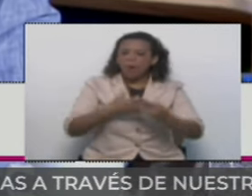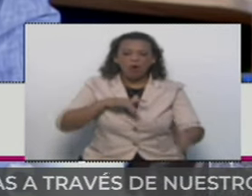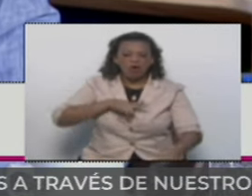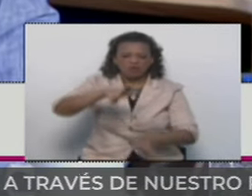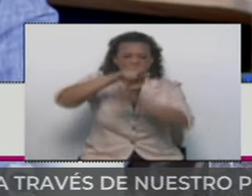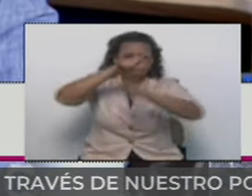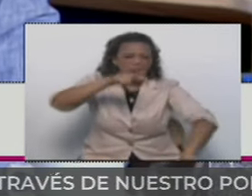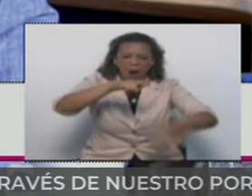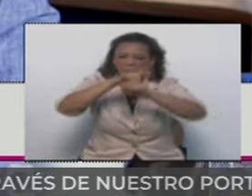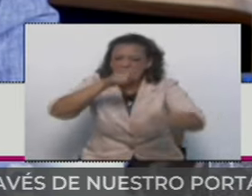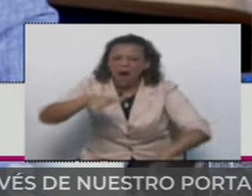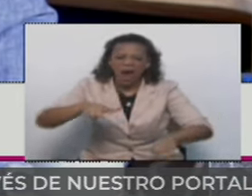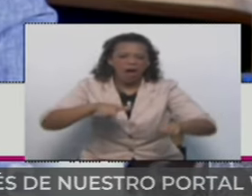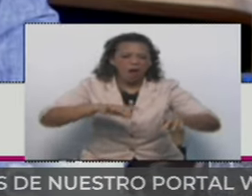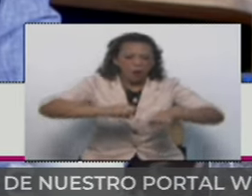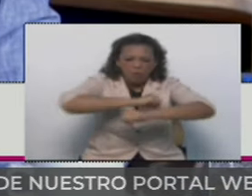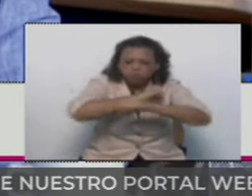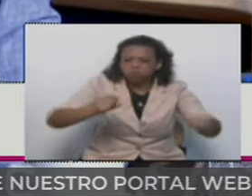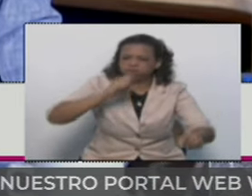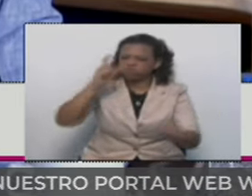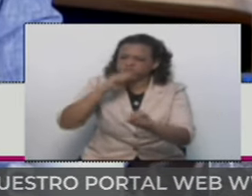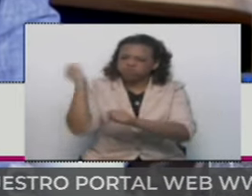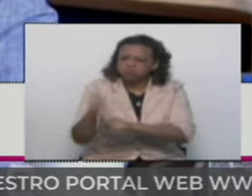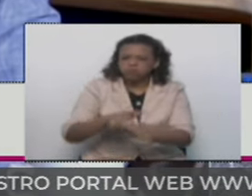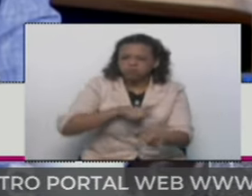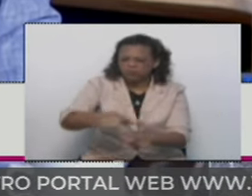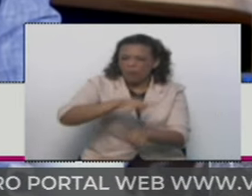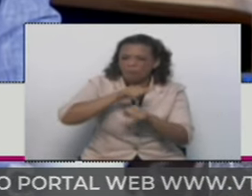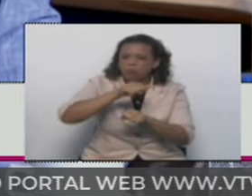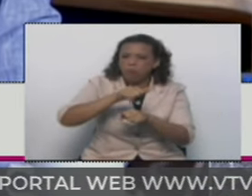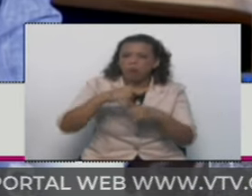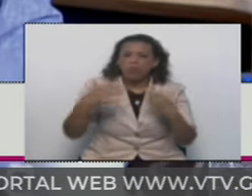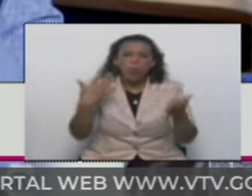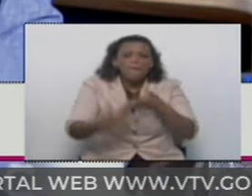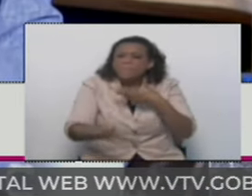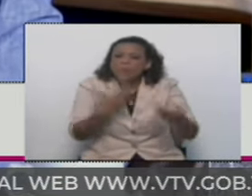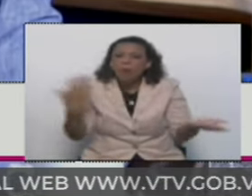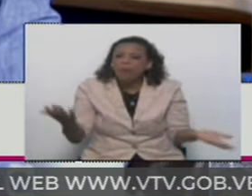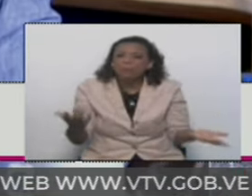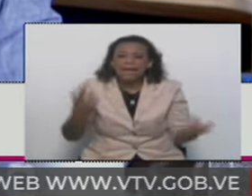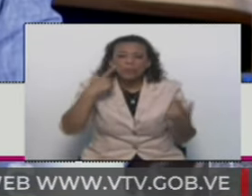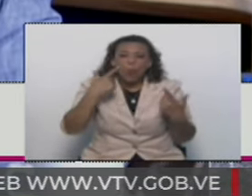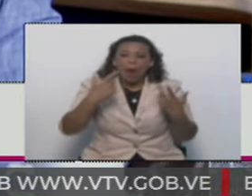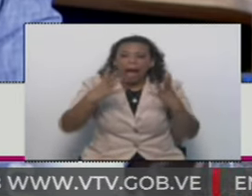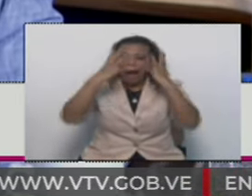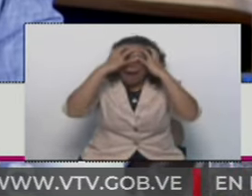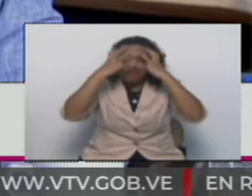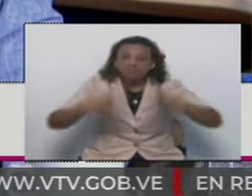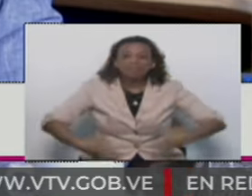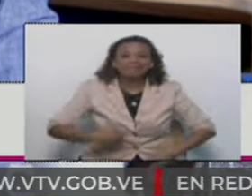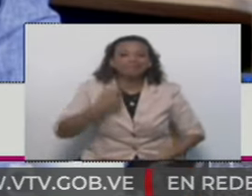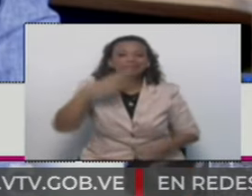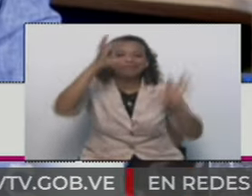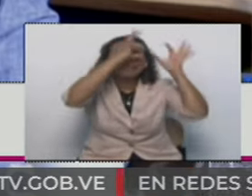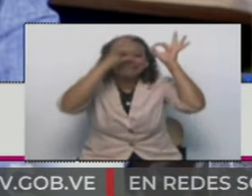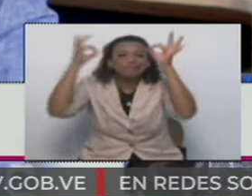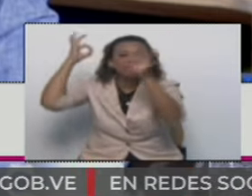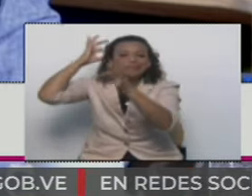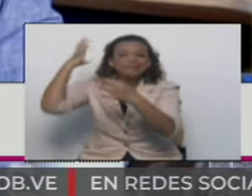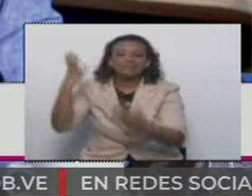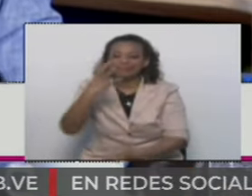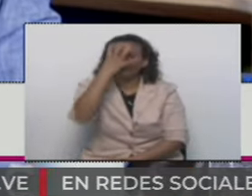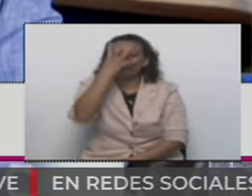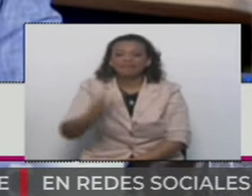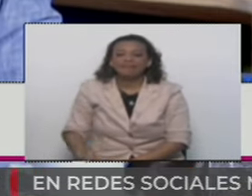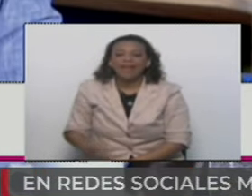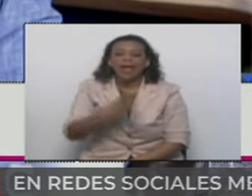con guerras. No les importa nada, sencillamente. Se están quitando la careta de todo el desastre y el mal